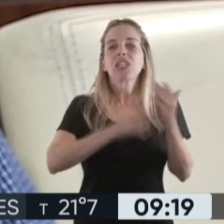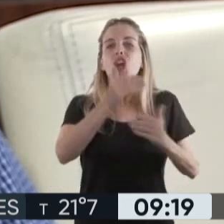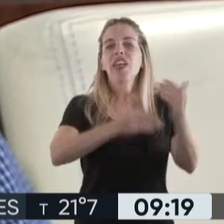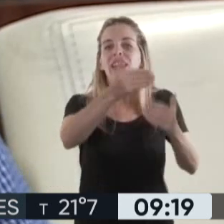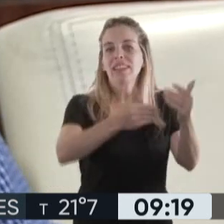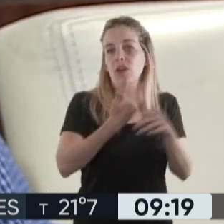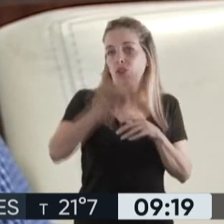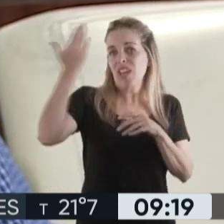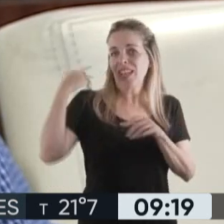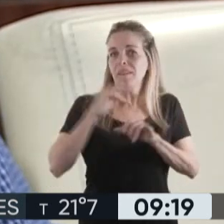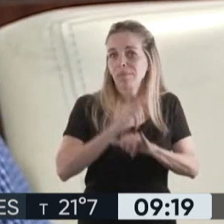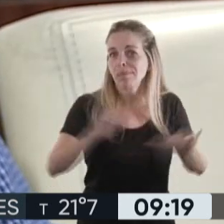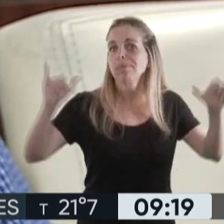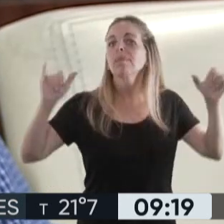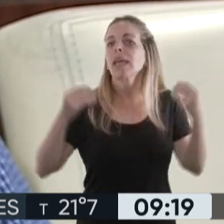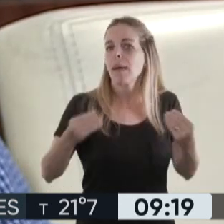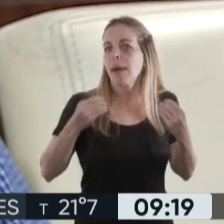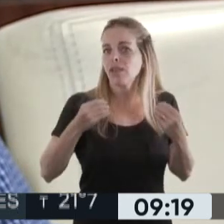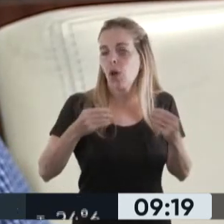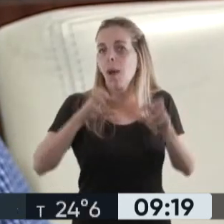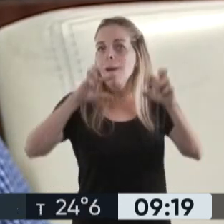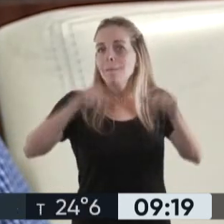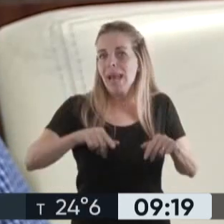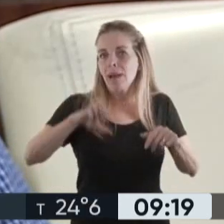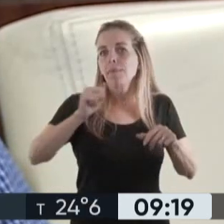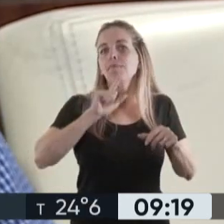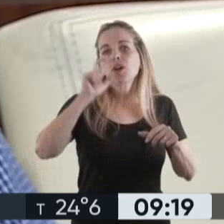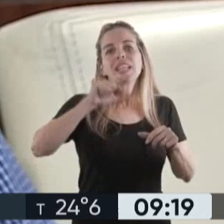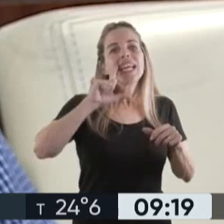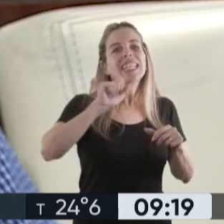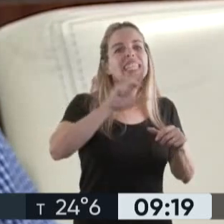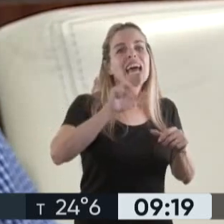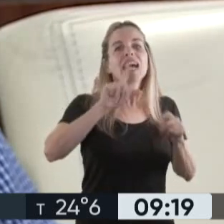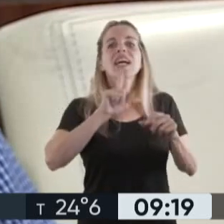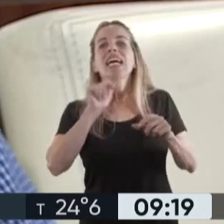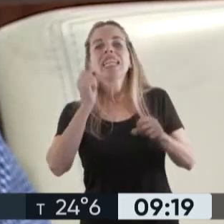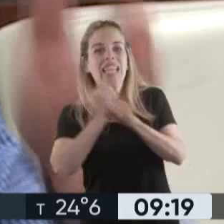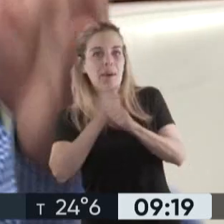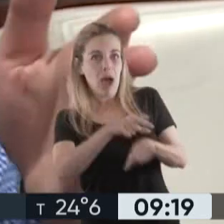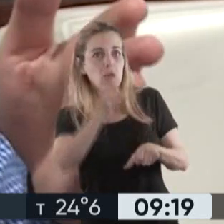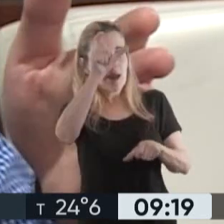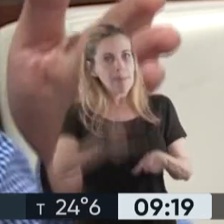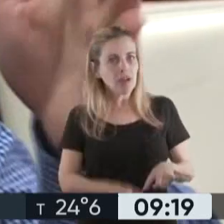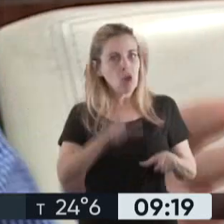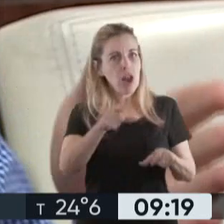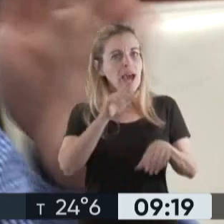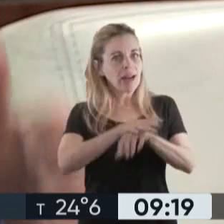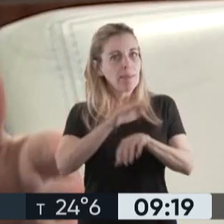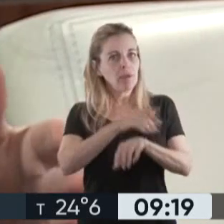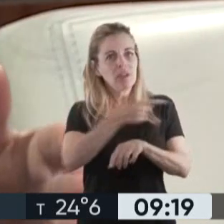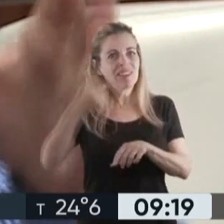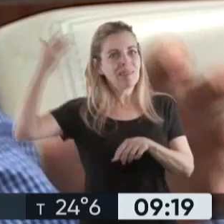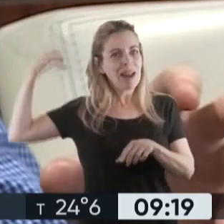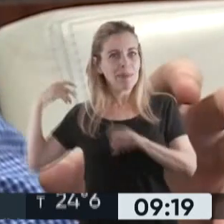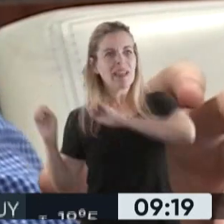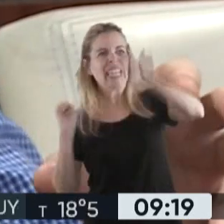comunicó que le sacó el plan Potenciar Trabajo a un detenido por esos hechos. Esta persona no está ni juzgada ni